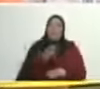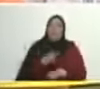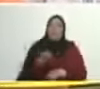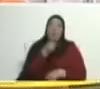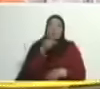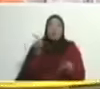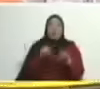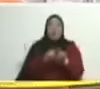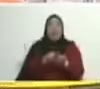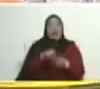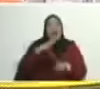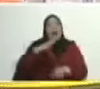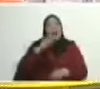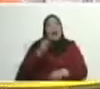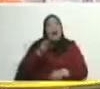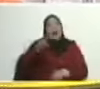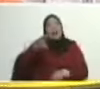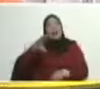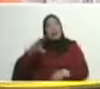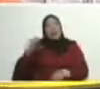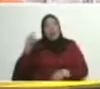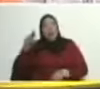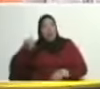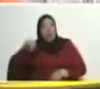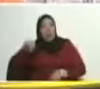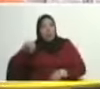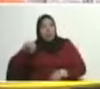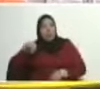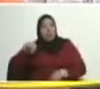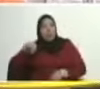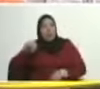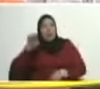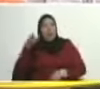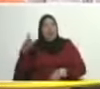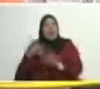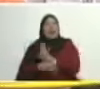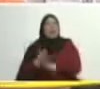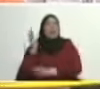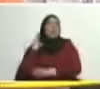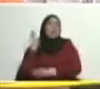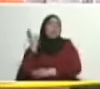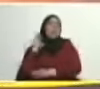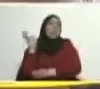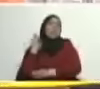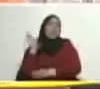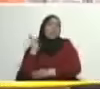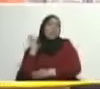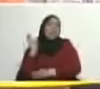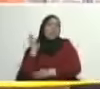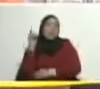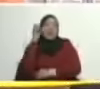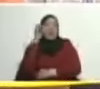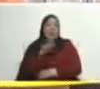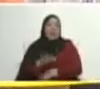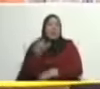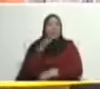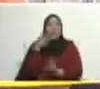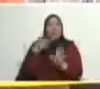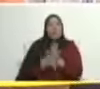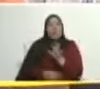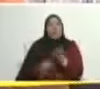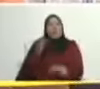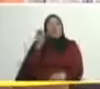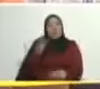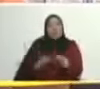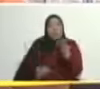CARICOM desempeña un papel a asegurar que el pueblo de Haití tenga una vida justa y llena